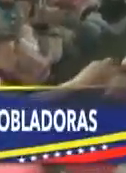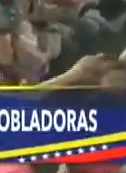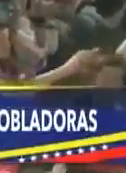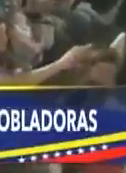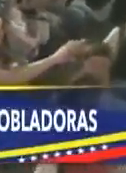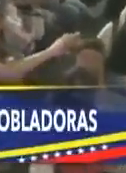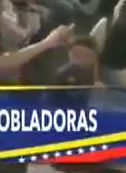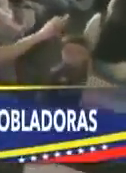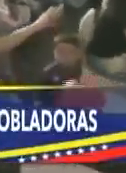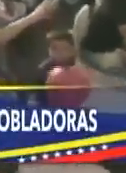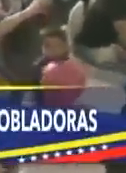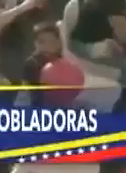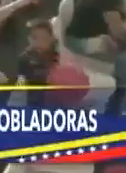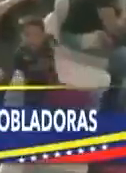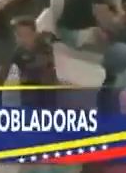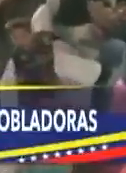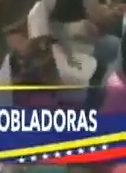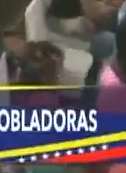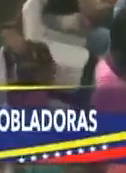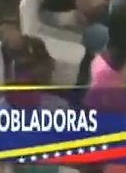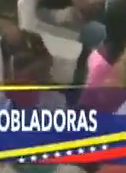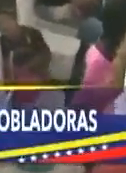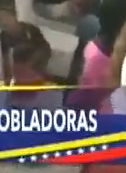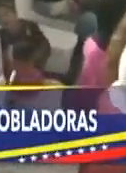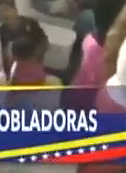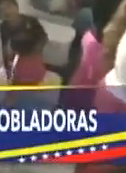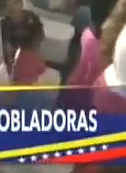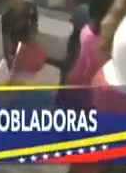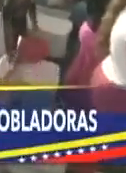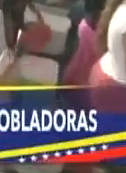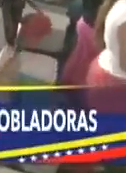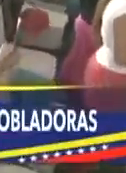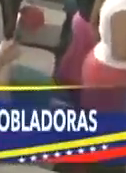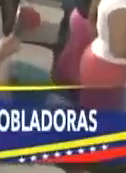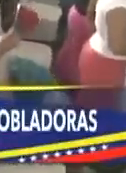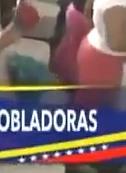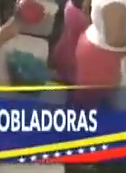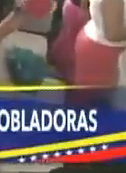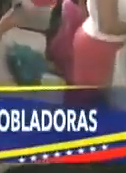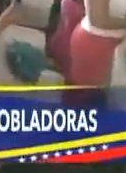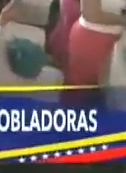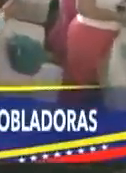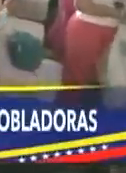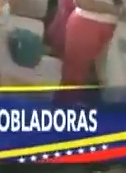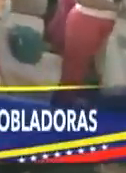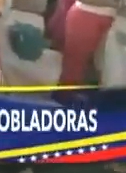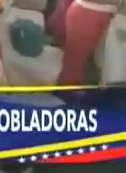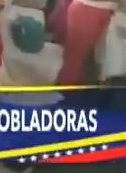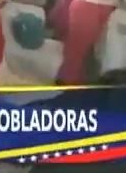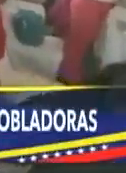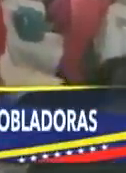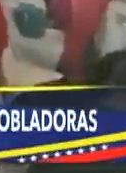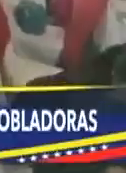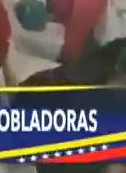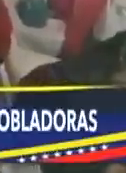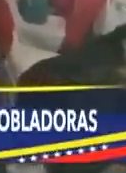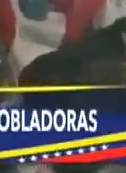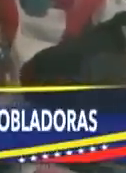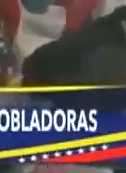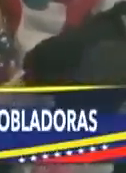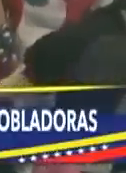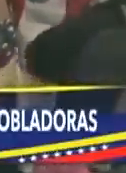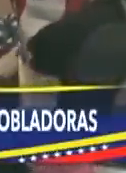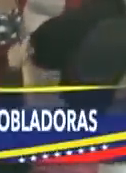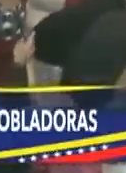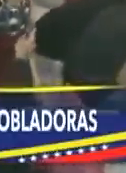de la familia del niño que va creciendo dentro de la población y que desde ya pues entonces tiene garantizado su derecho